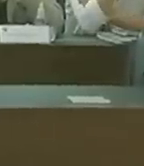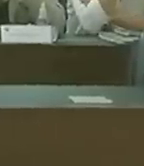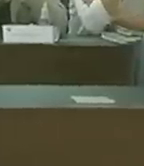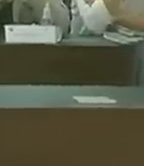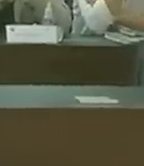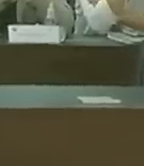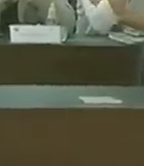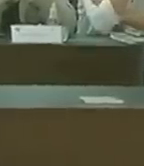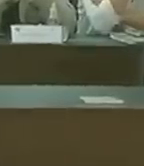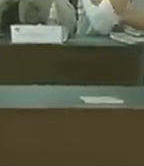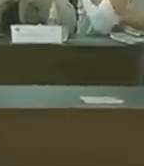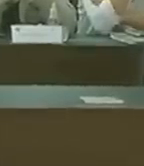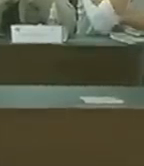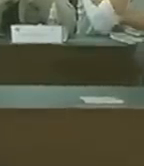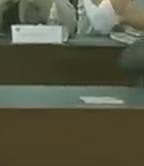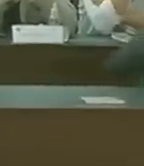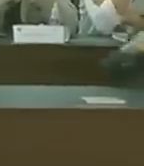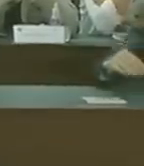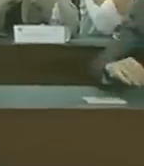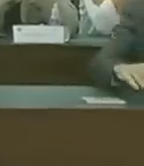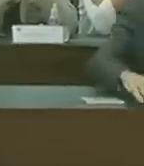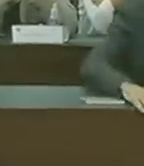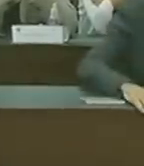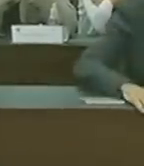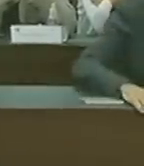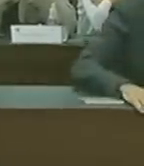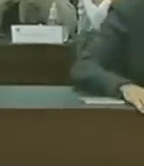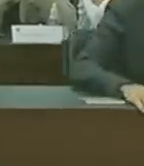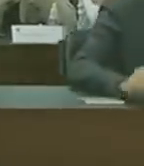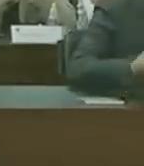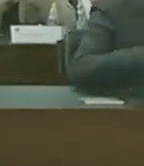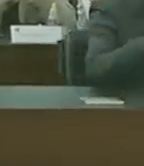históricamente se viene cometiendo y es el rol